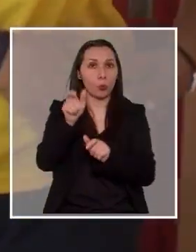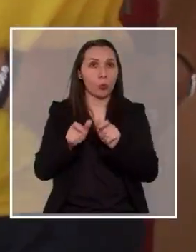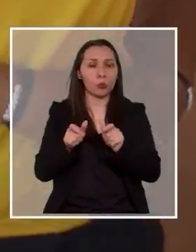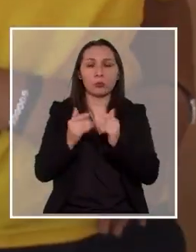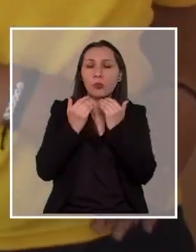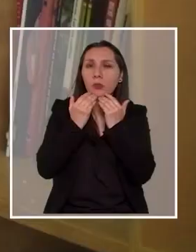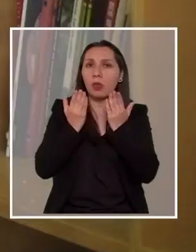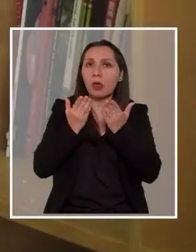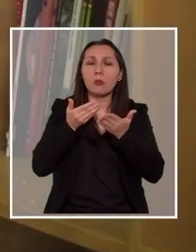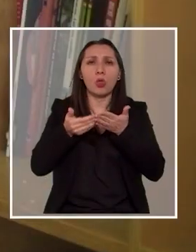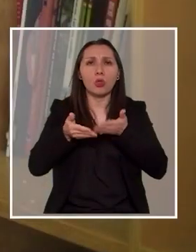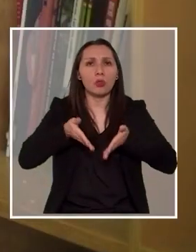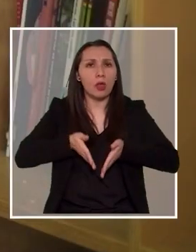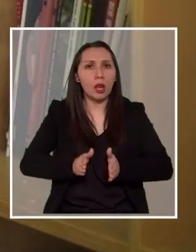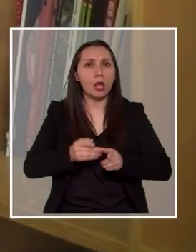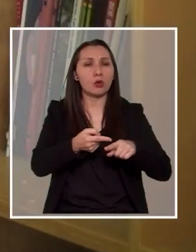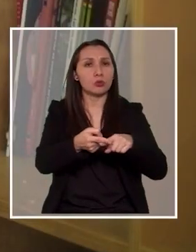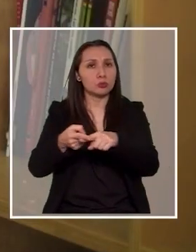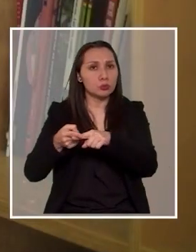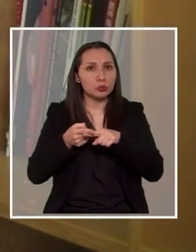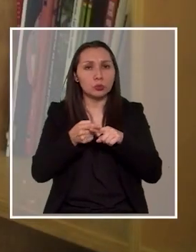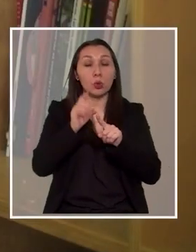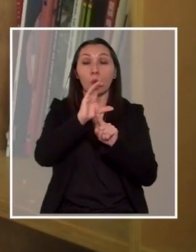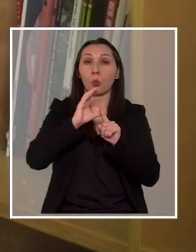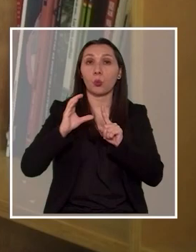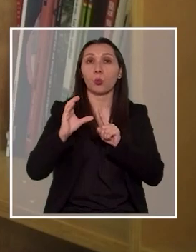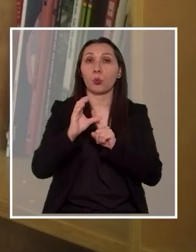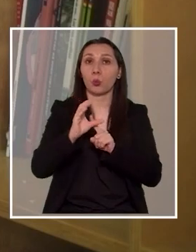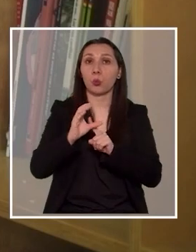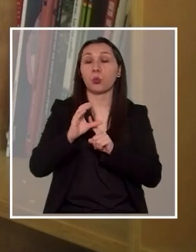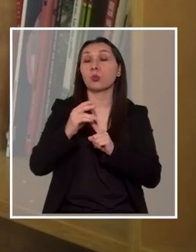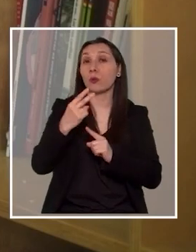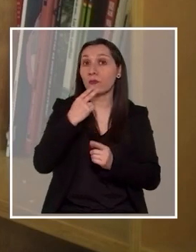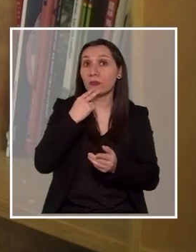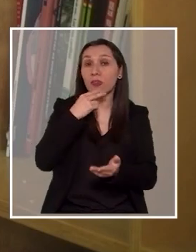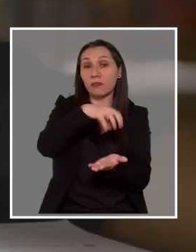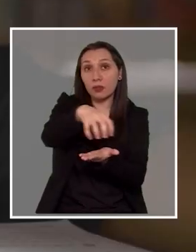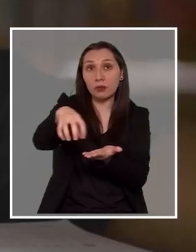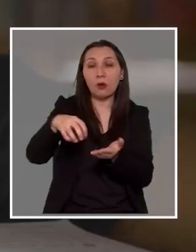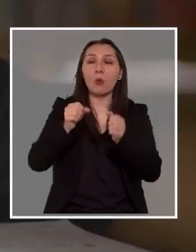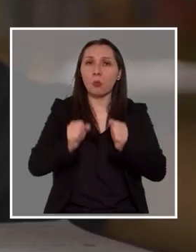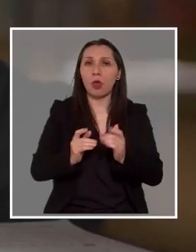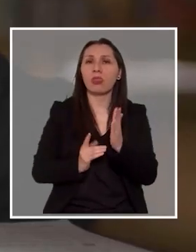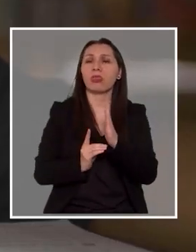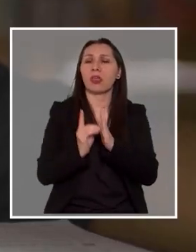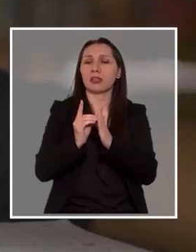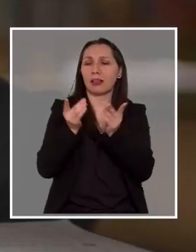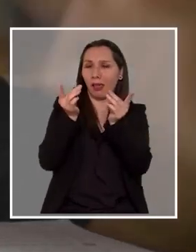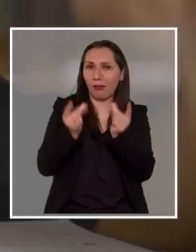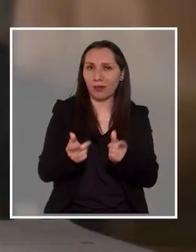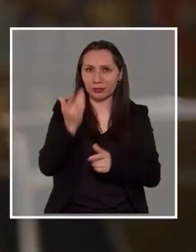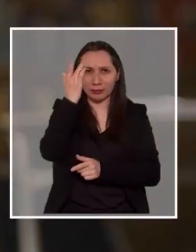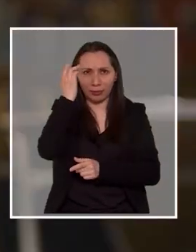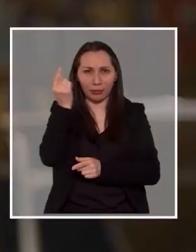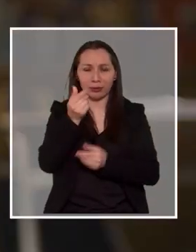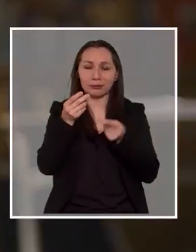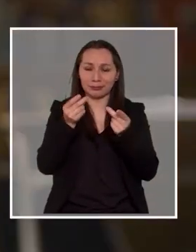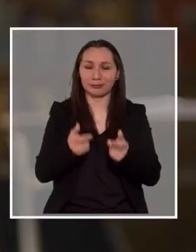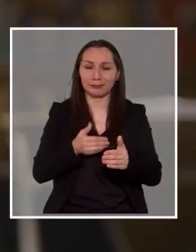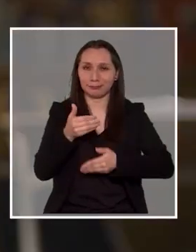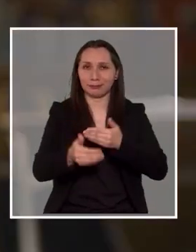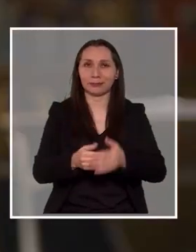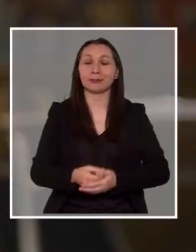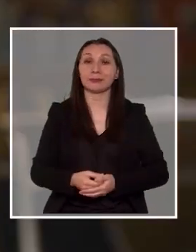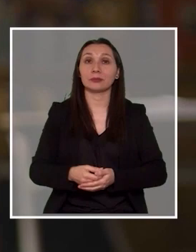las estudiantes, independiente de su origen social, cultural o territorial, puedan desarrollar sus habilidades y